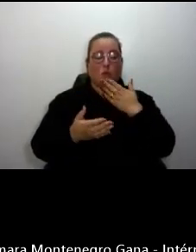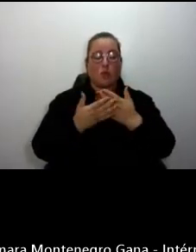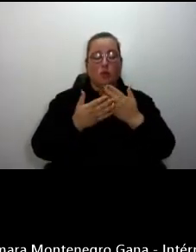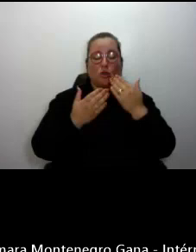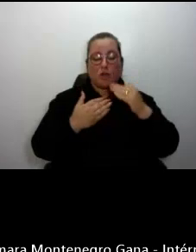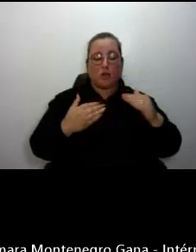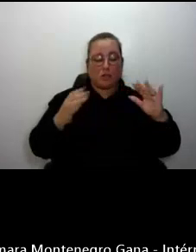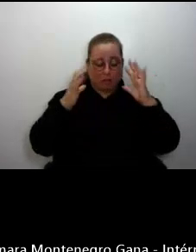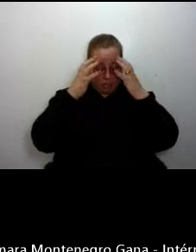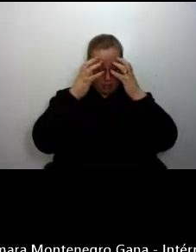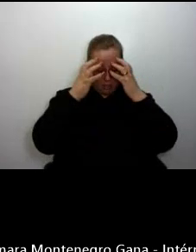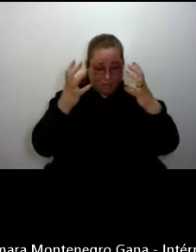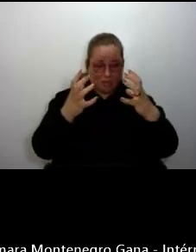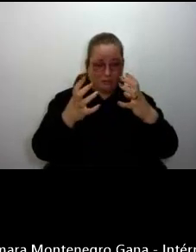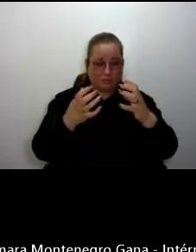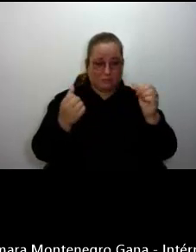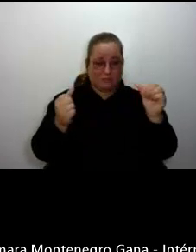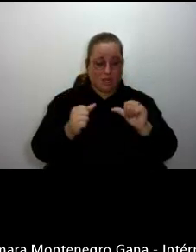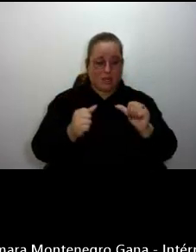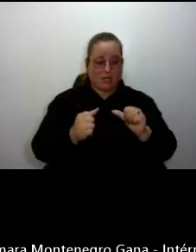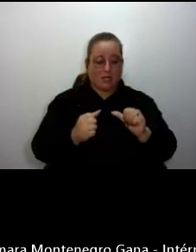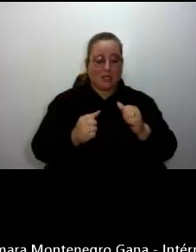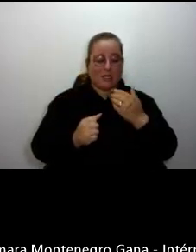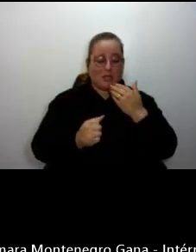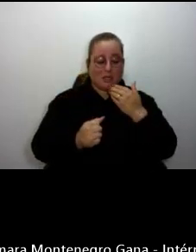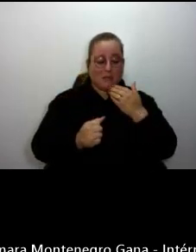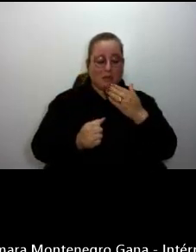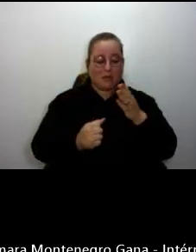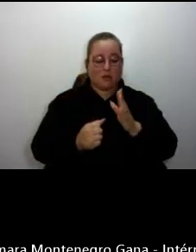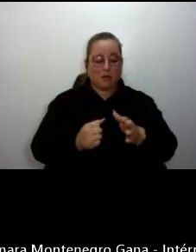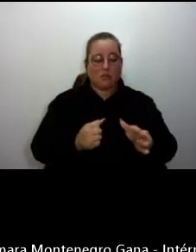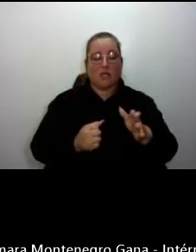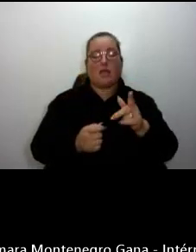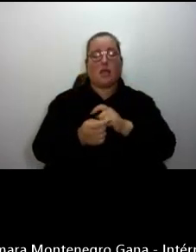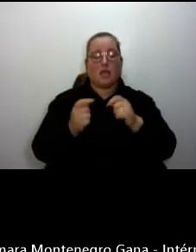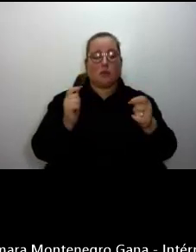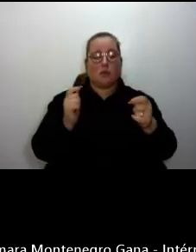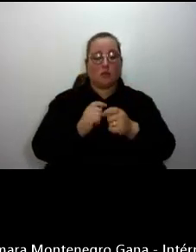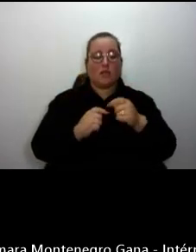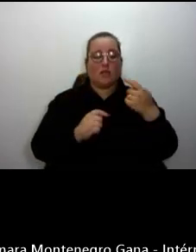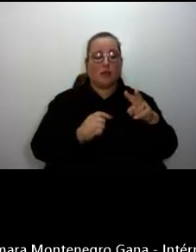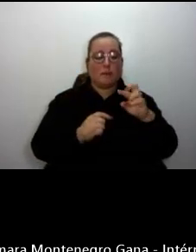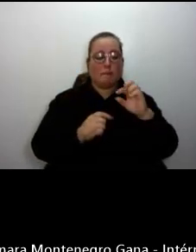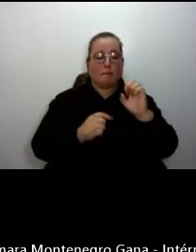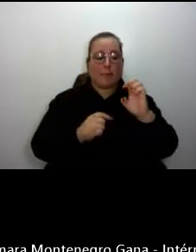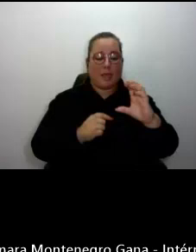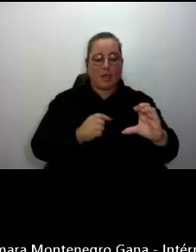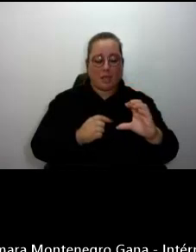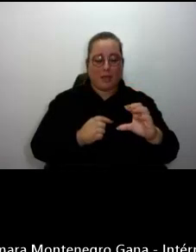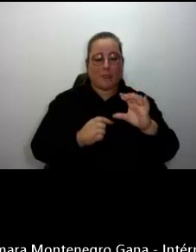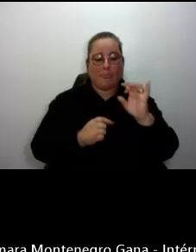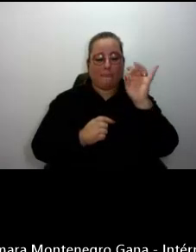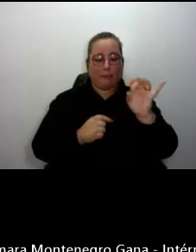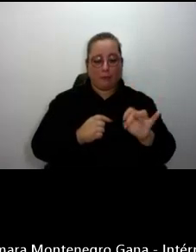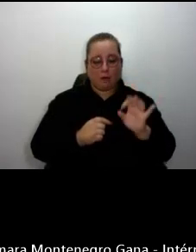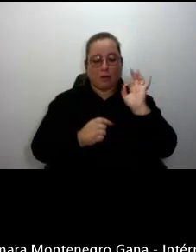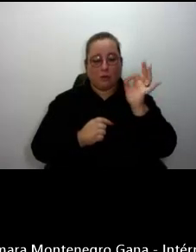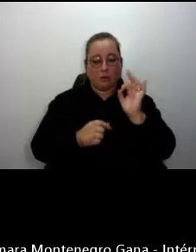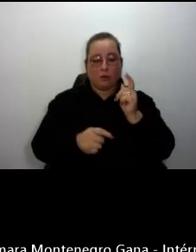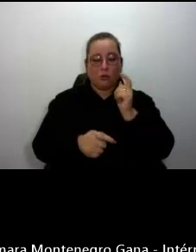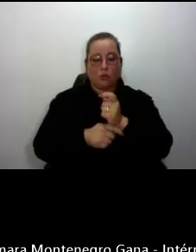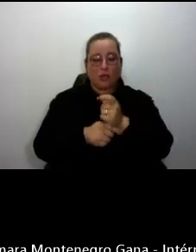niño o niña, y además una constante actualización y evaluación del PAEC. Esto es, en cada reunión de tutelaje, que son